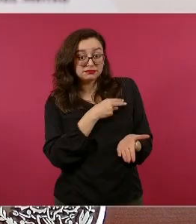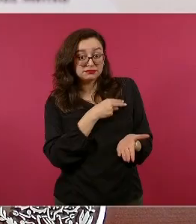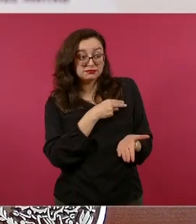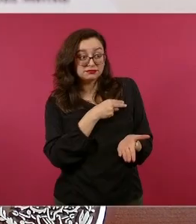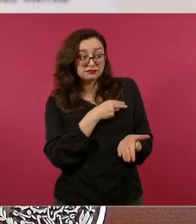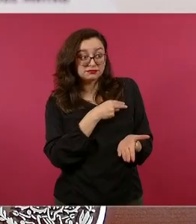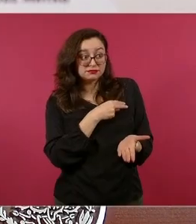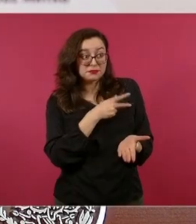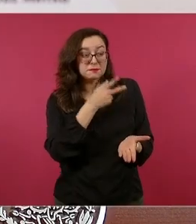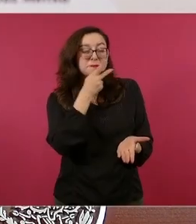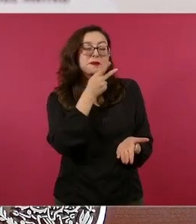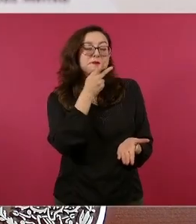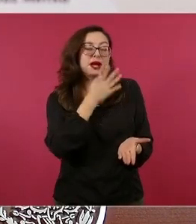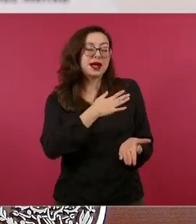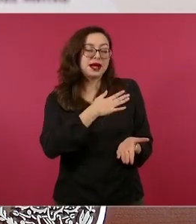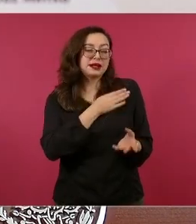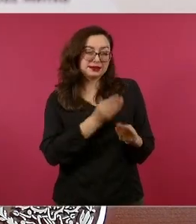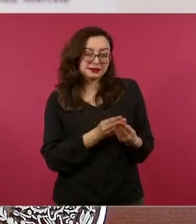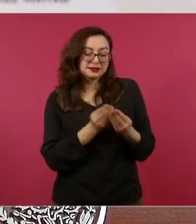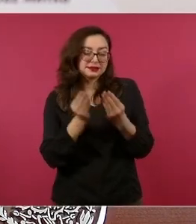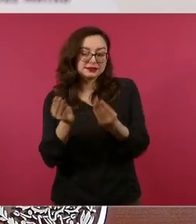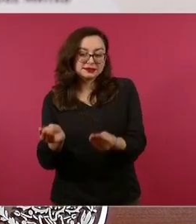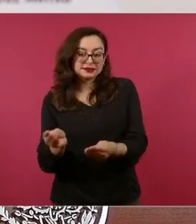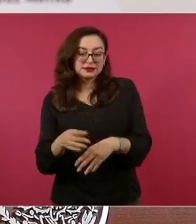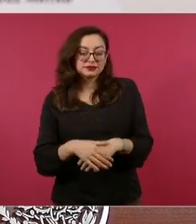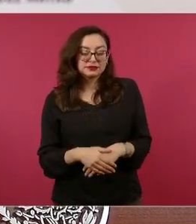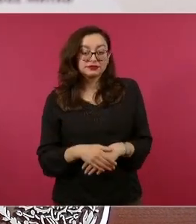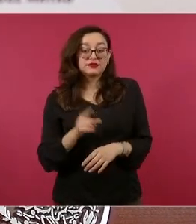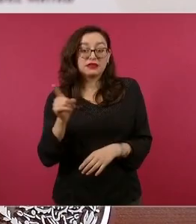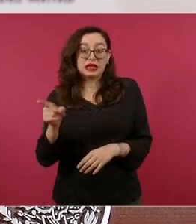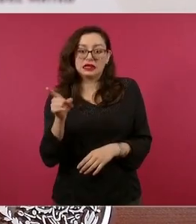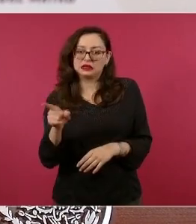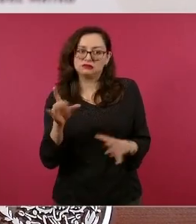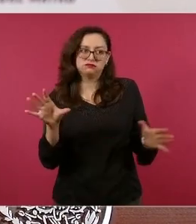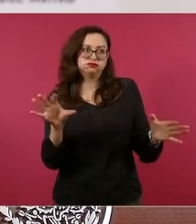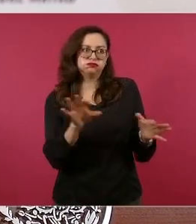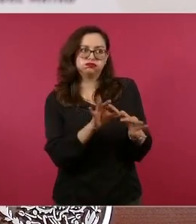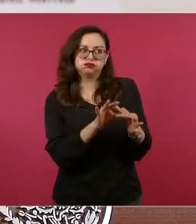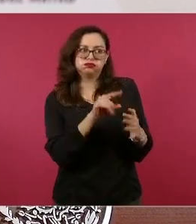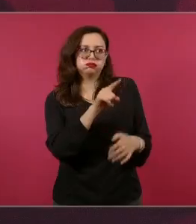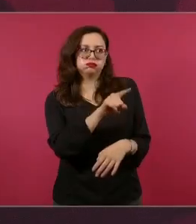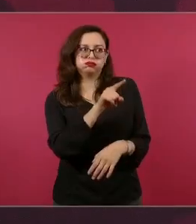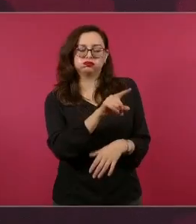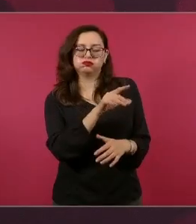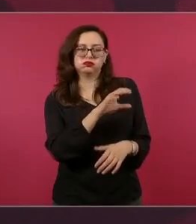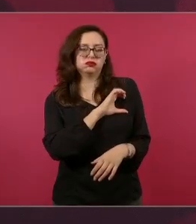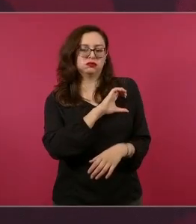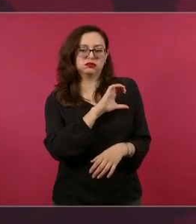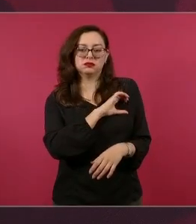un autógrafo para mi papá? Porque es su seguidor.